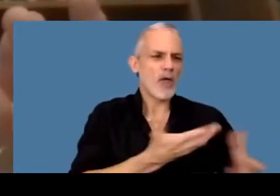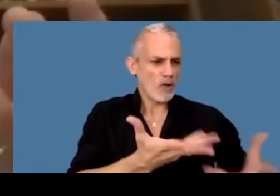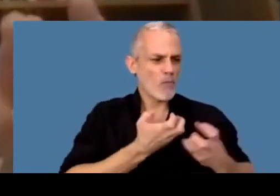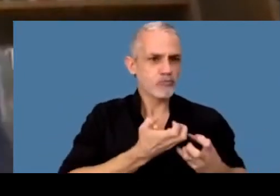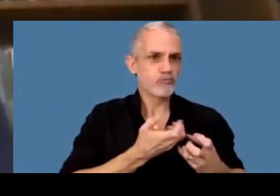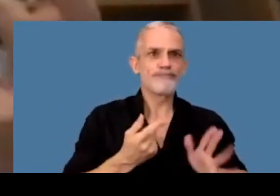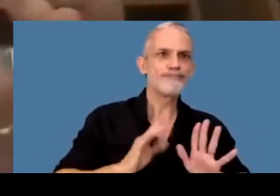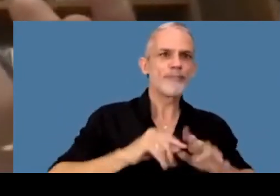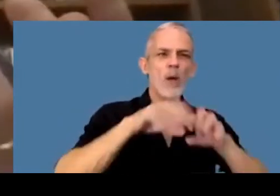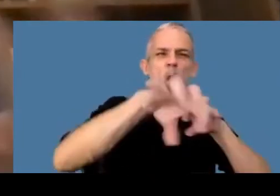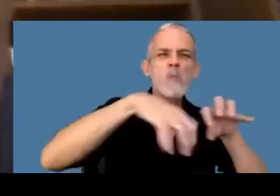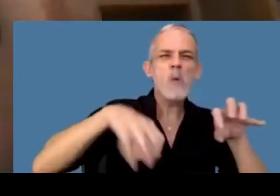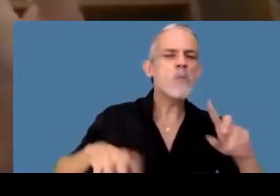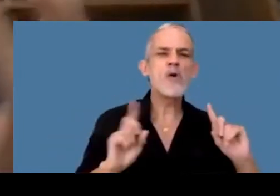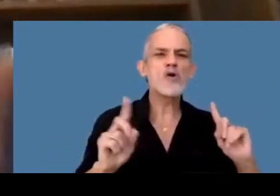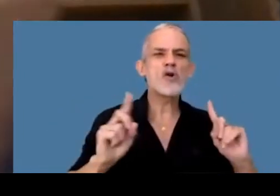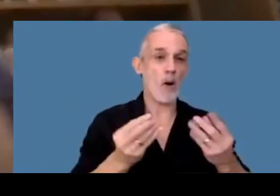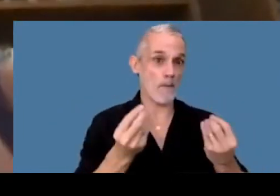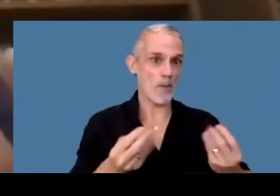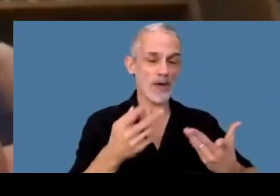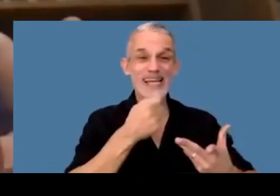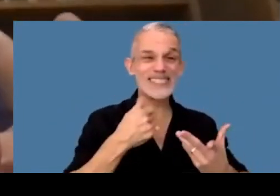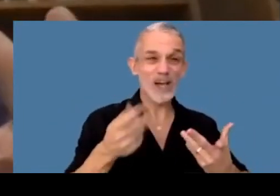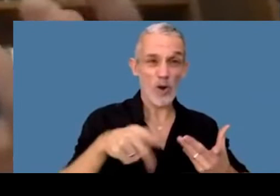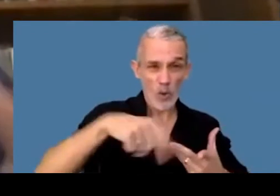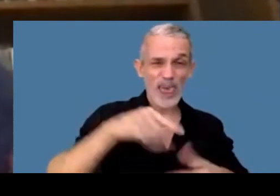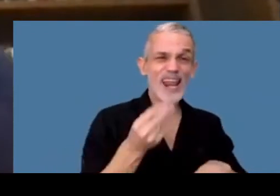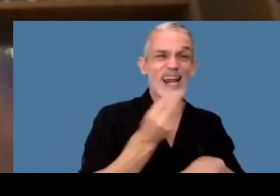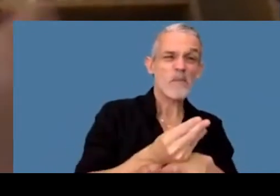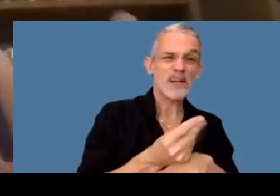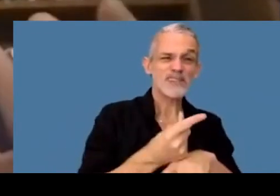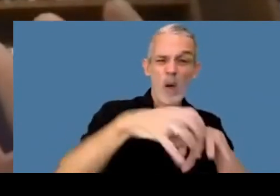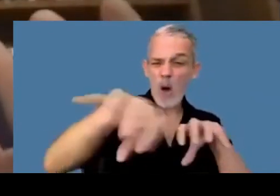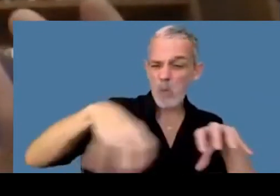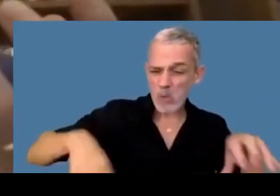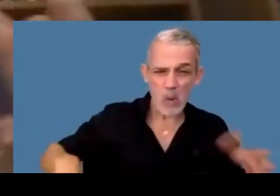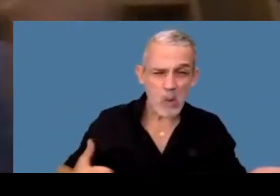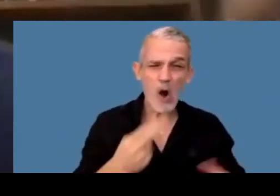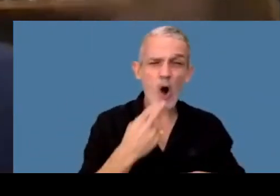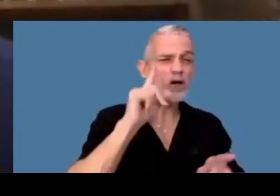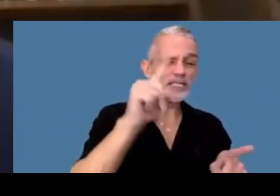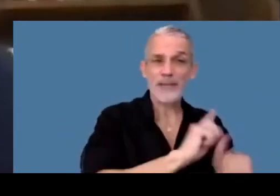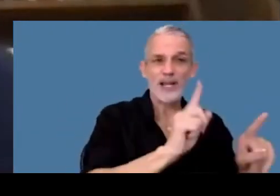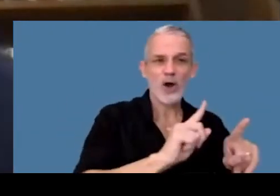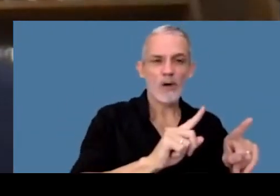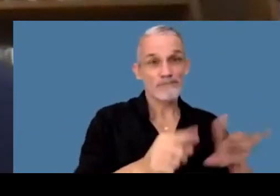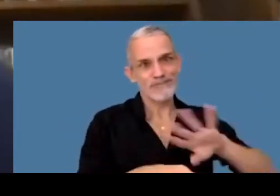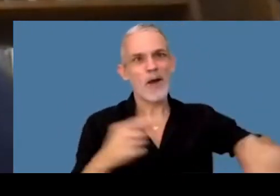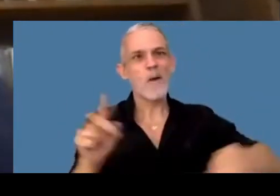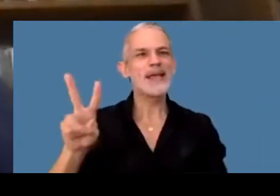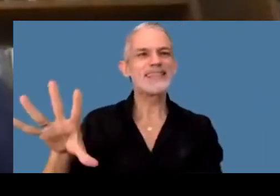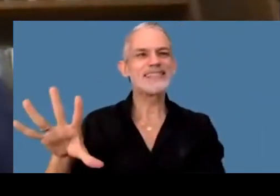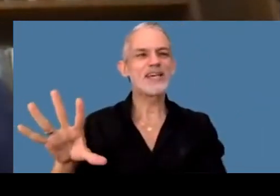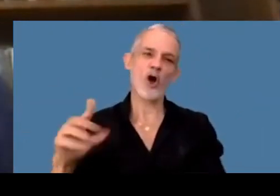la atomización. ¿Saben por qué? Porque si no, cuando ustedes lo representan, en vez de representar a 11.000, los 25 se tienen que